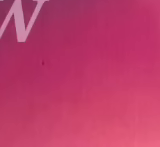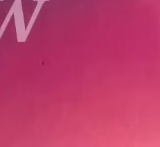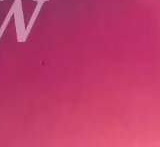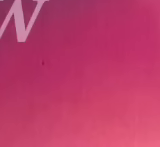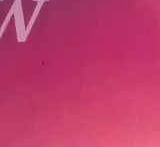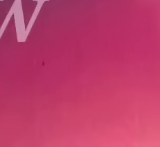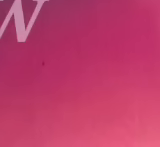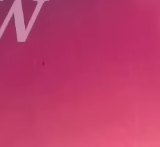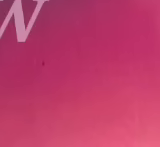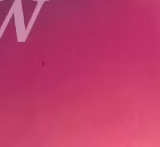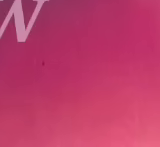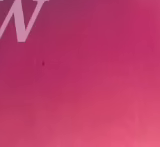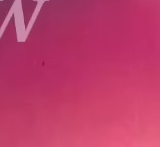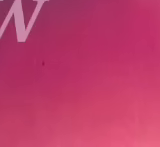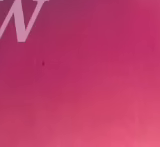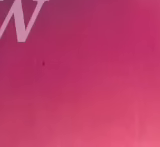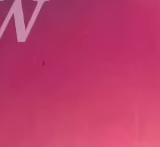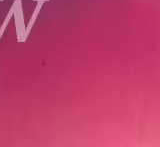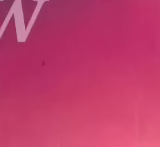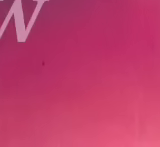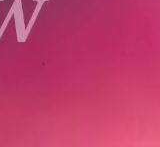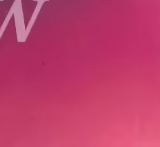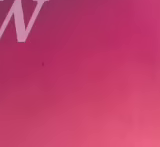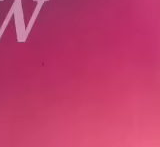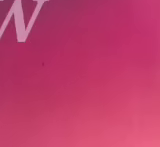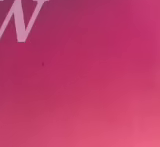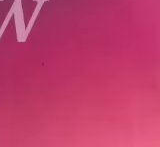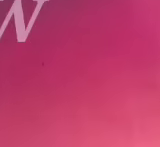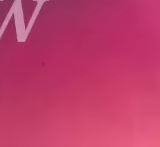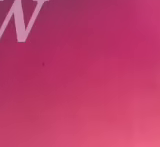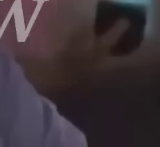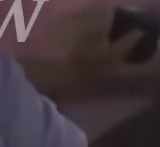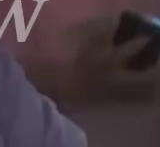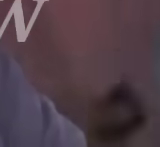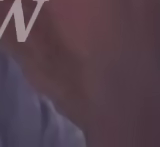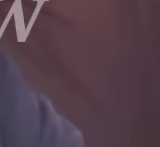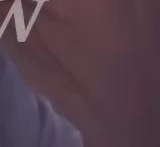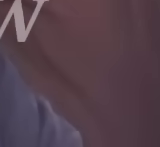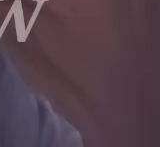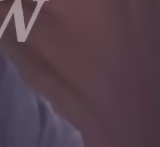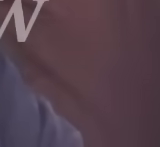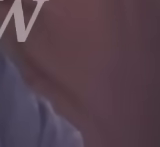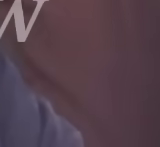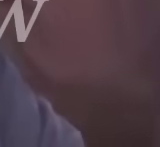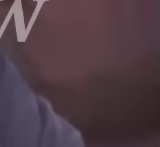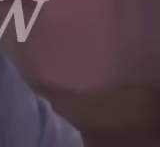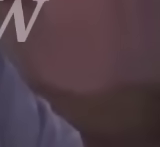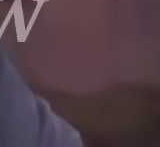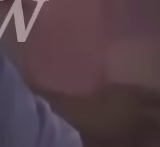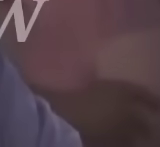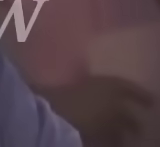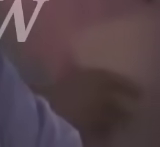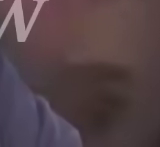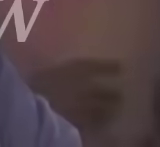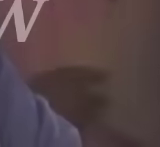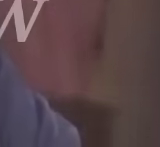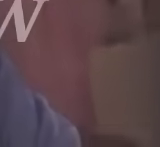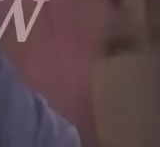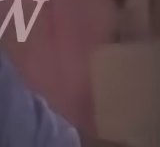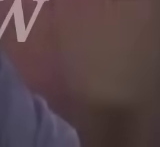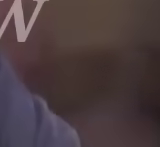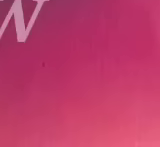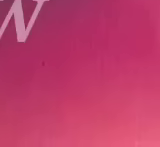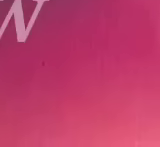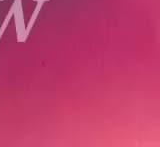van a participar, además de Kenia, unos 11 países más. Sí, esos países van a colaborar también con personal. O sea que yo